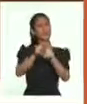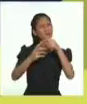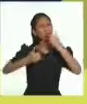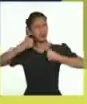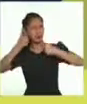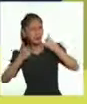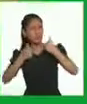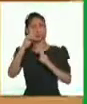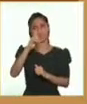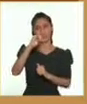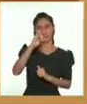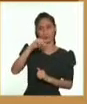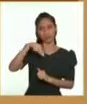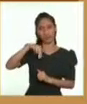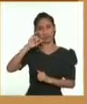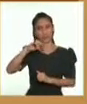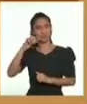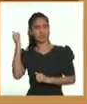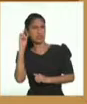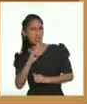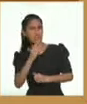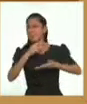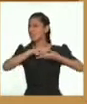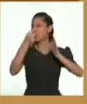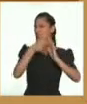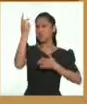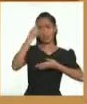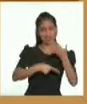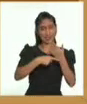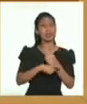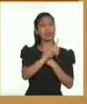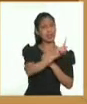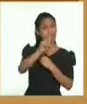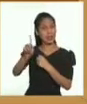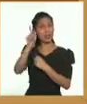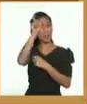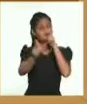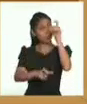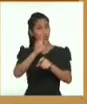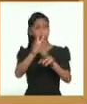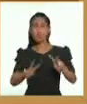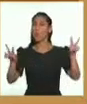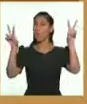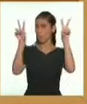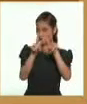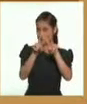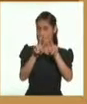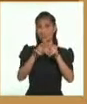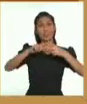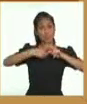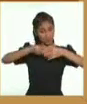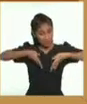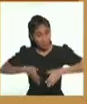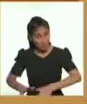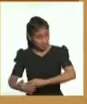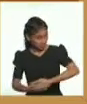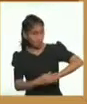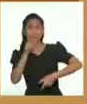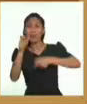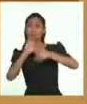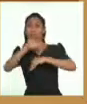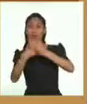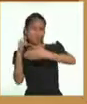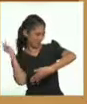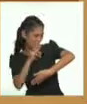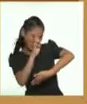la dignidad. No te preocupes, María. La dignidad humana es el valor que tiene cada persona. Es decir, desde que nacemos debemos ser tratados con